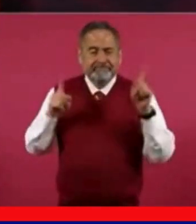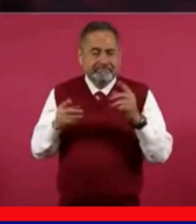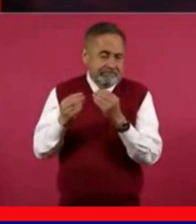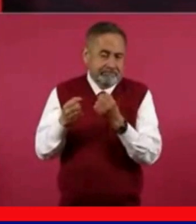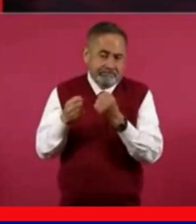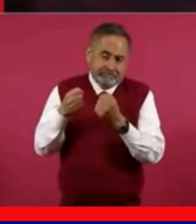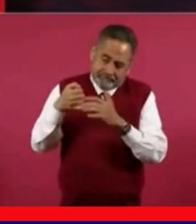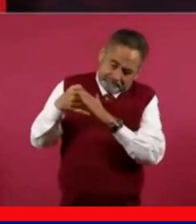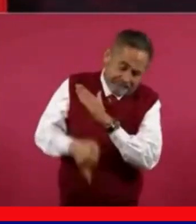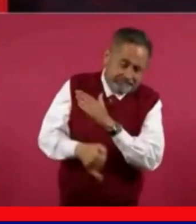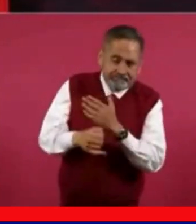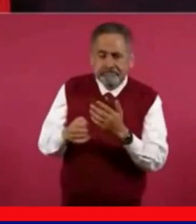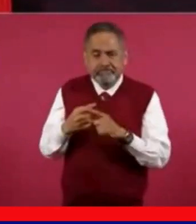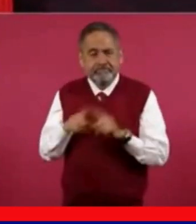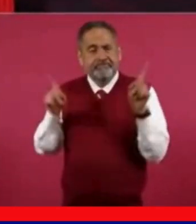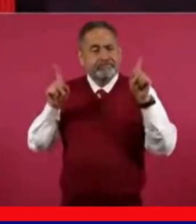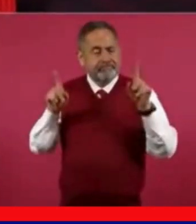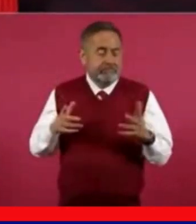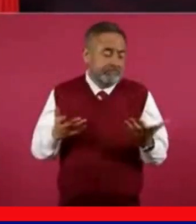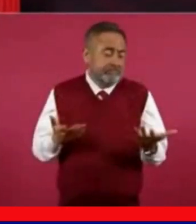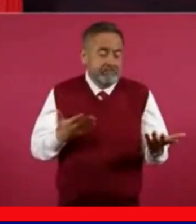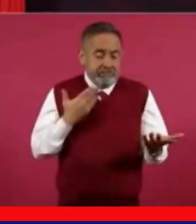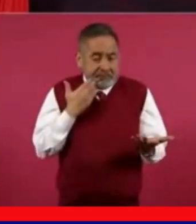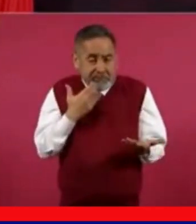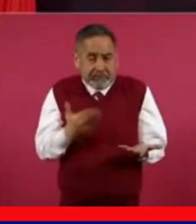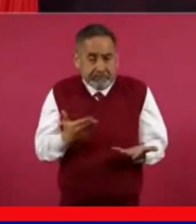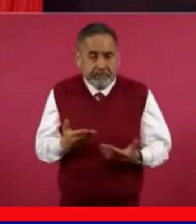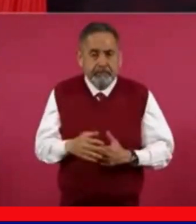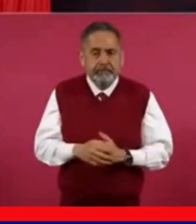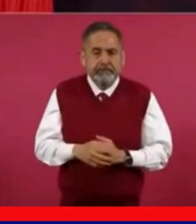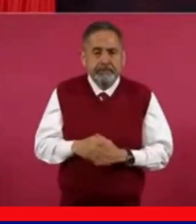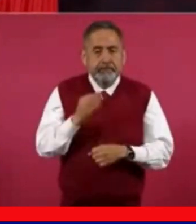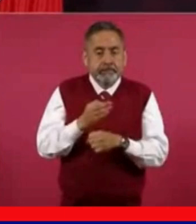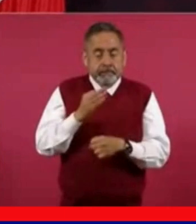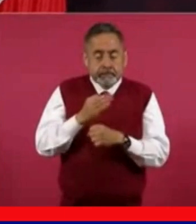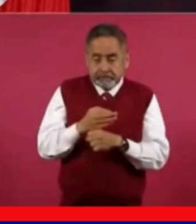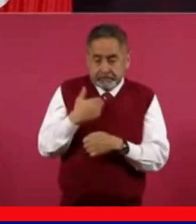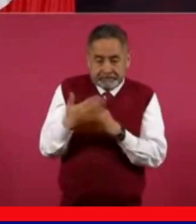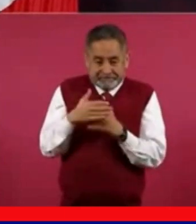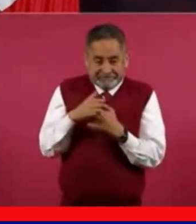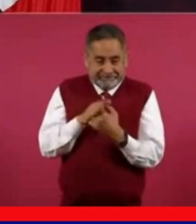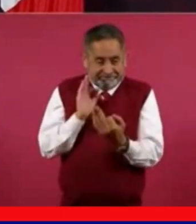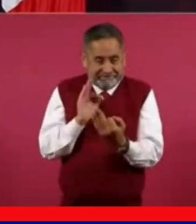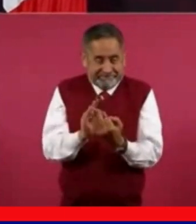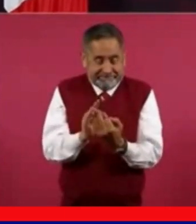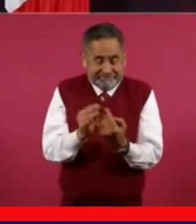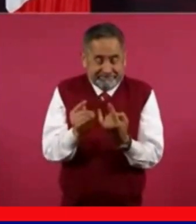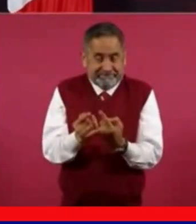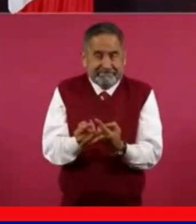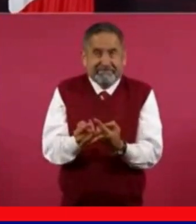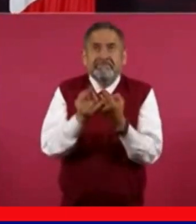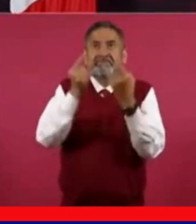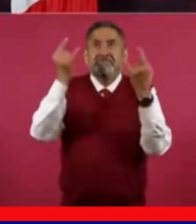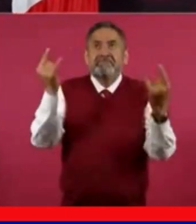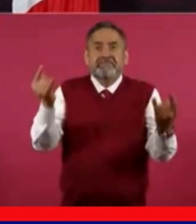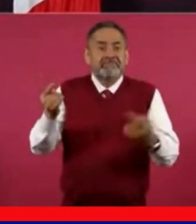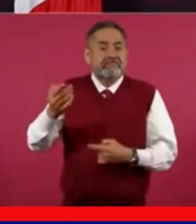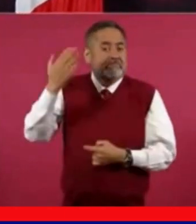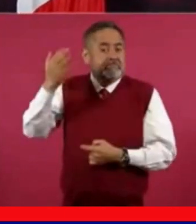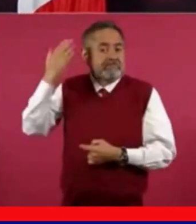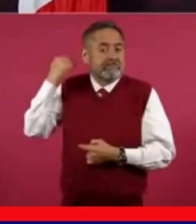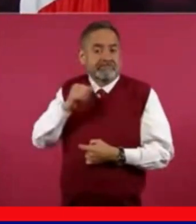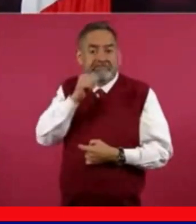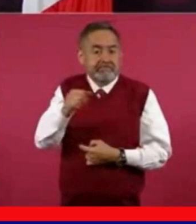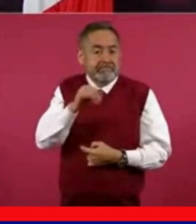Aunque el día anterior mencionó que están en la ilegalidad afirmó que los trabajadores deben informarse pues la reforma no les